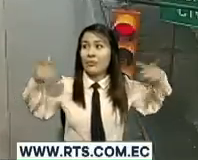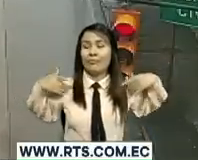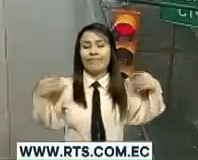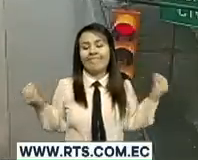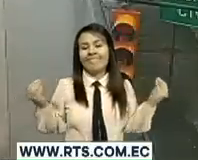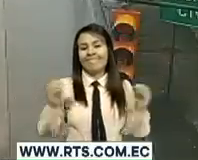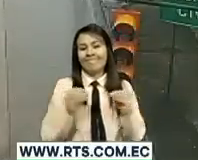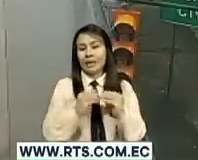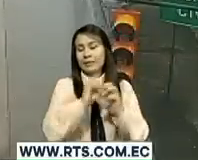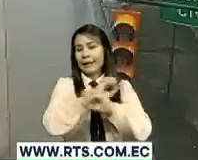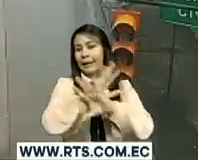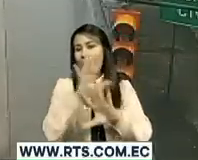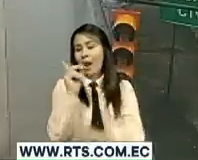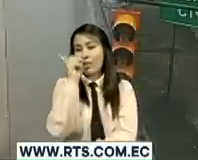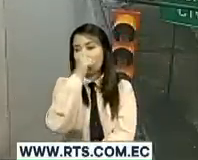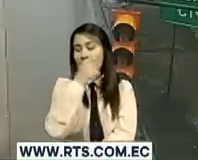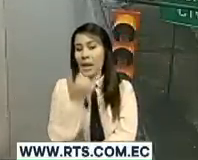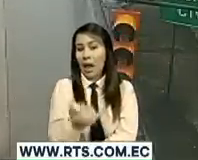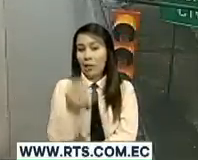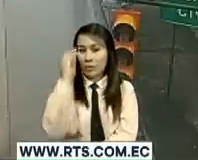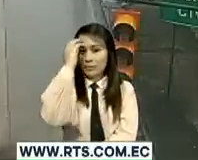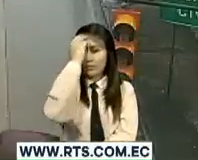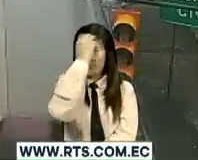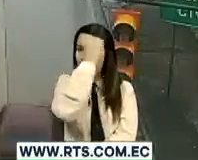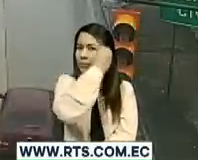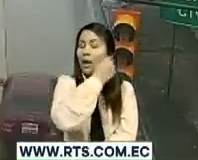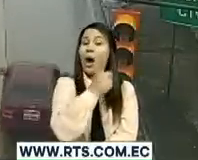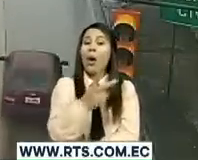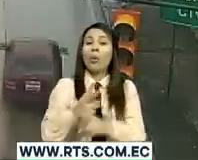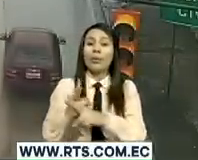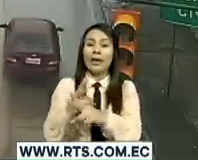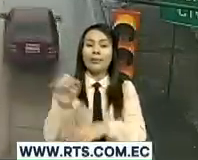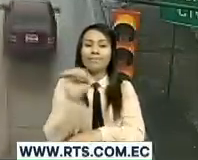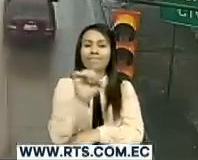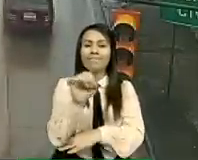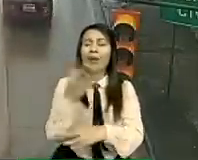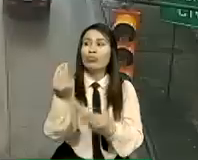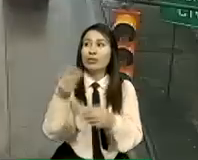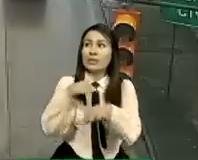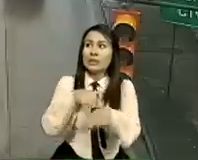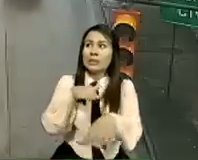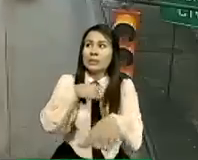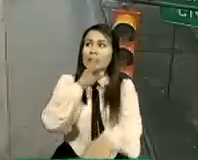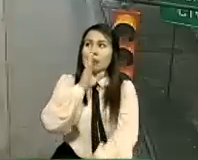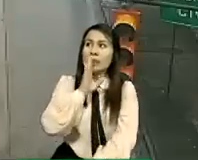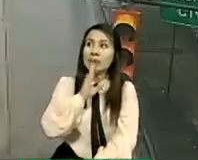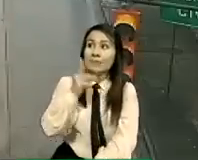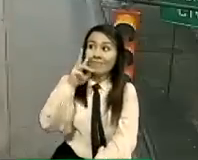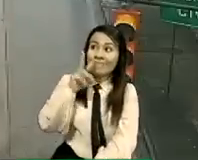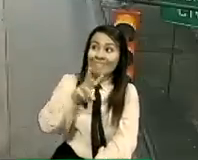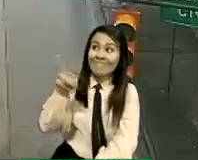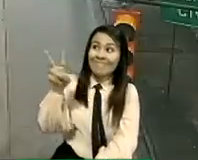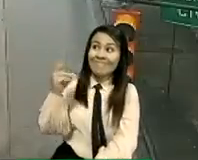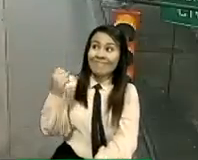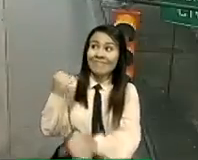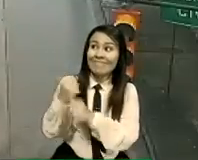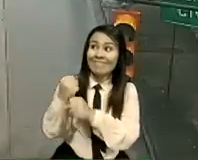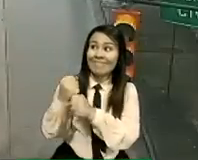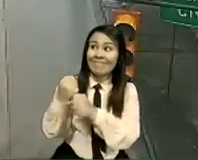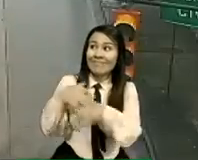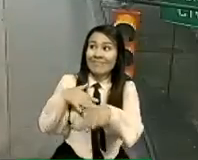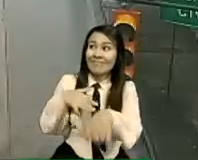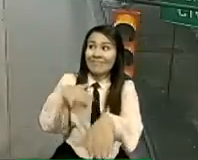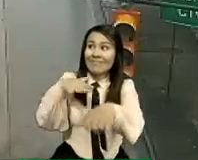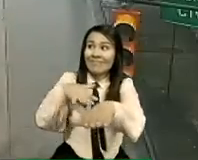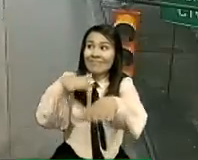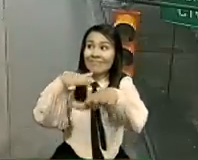Pero aquí ustedes lo que estamos viendo es un complejo problema de tránsito, porque está bastante pesadito el tránsito hacia el